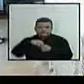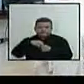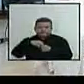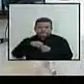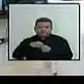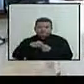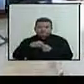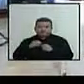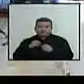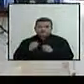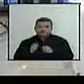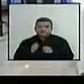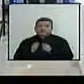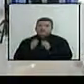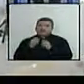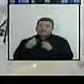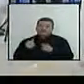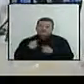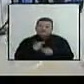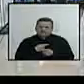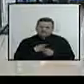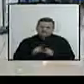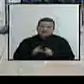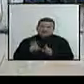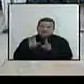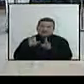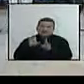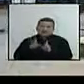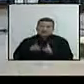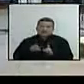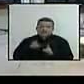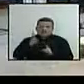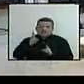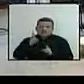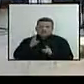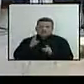de desprecio. A ti